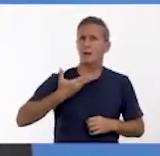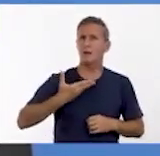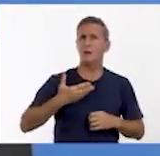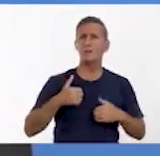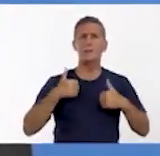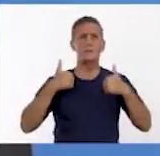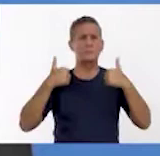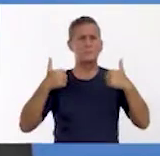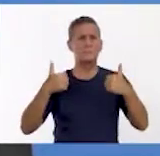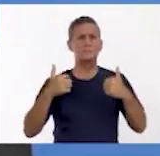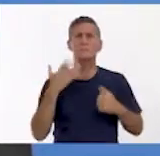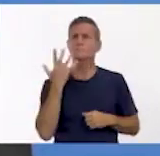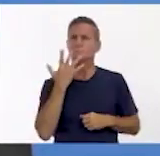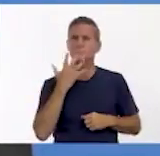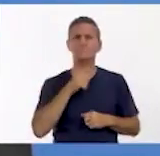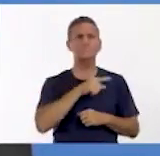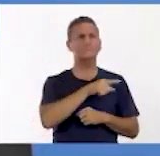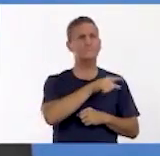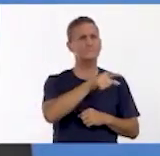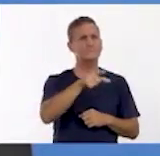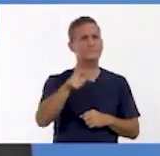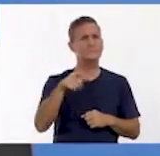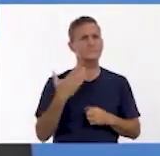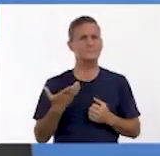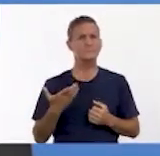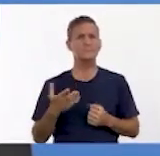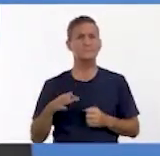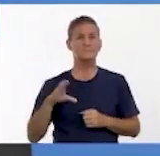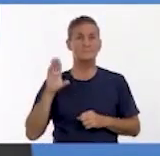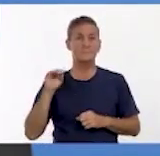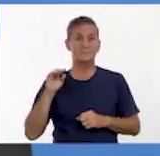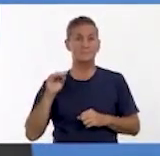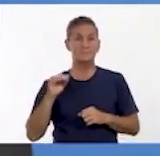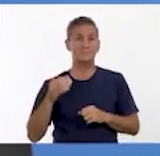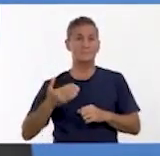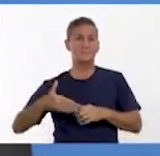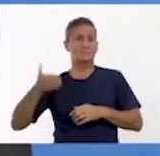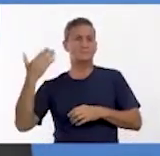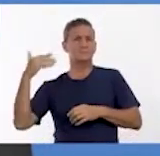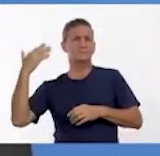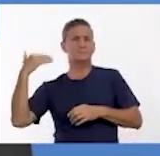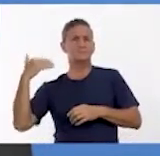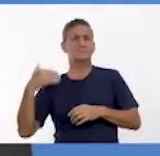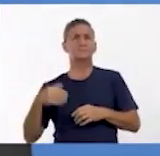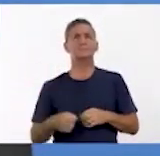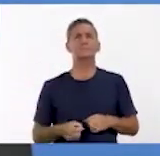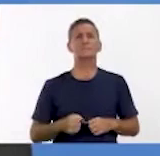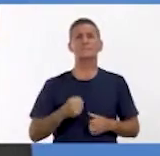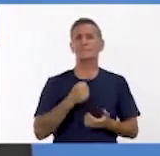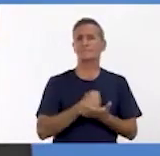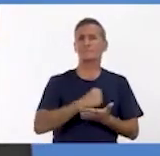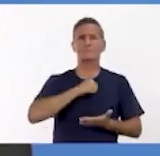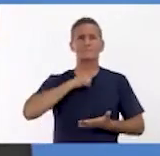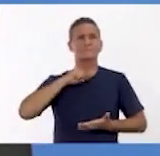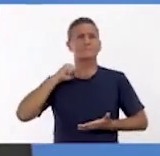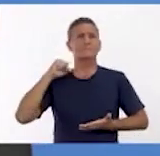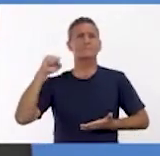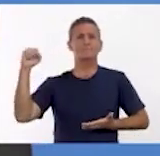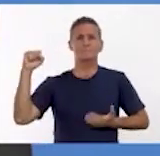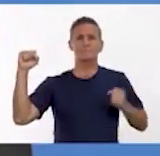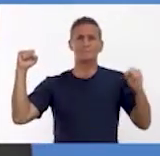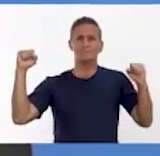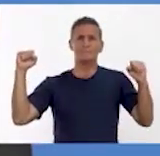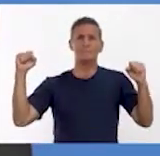expresar nuestro reconocimiento para ellos y para todo el personal que lo ha hecho. Dijimos en aquella ocasión que salvar vida